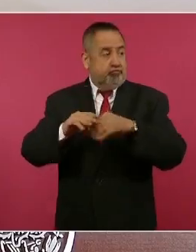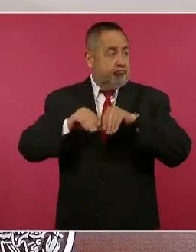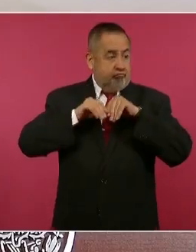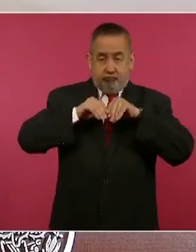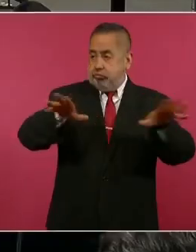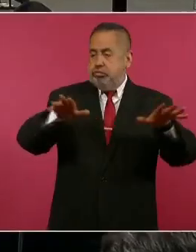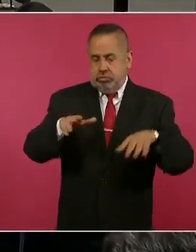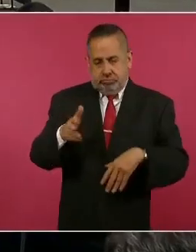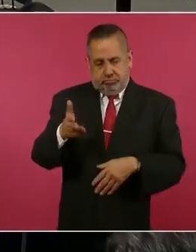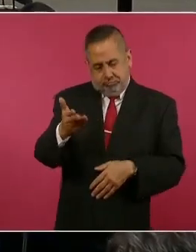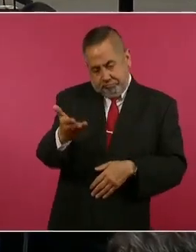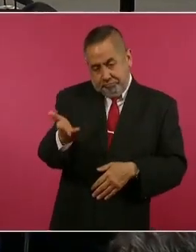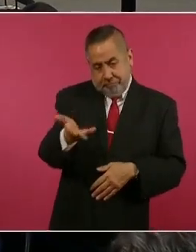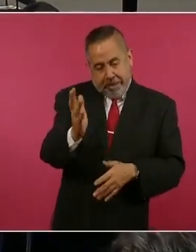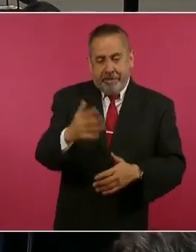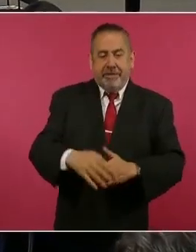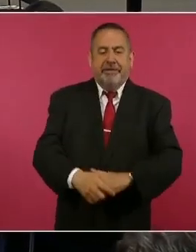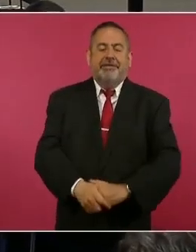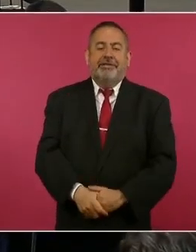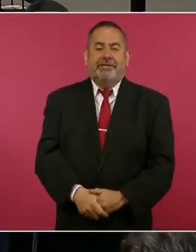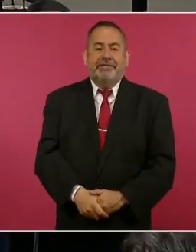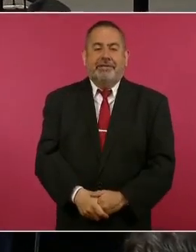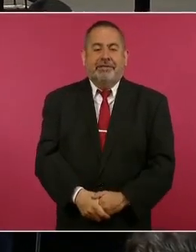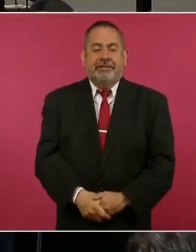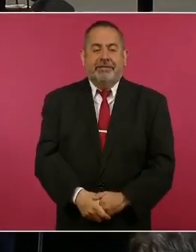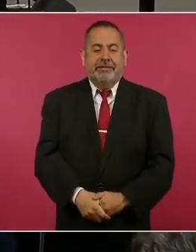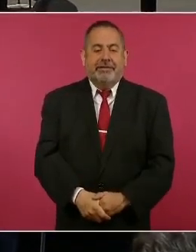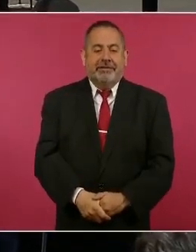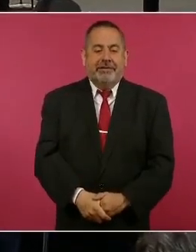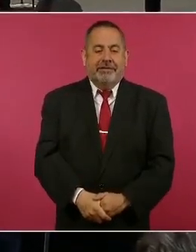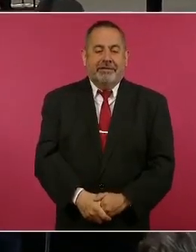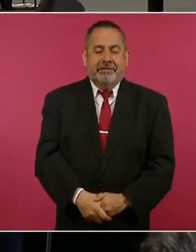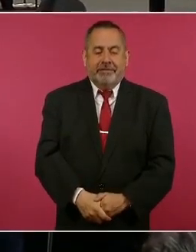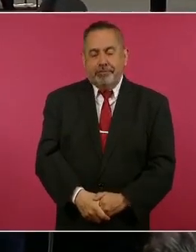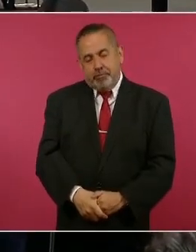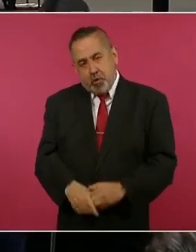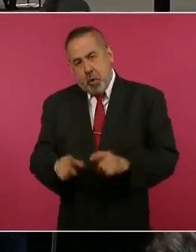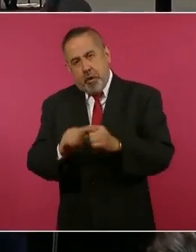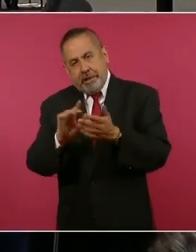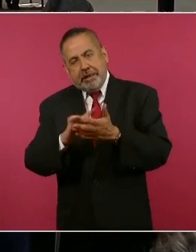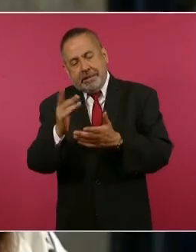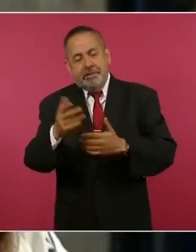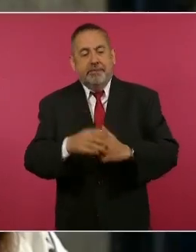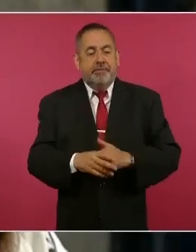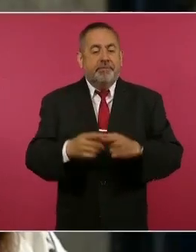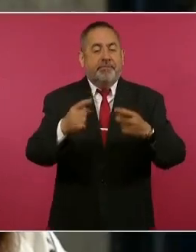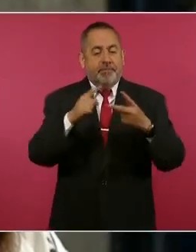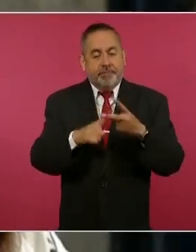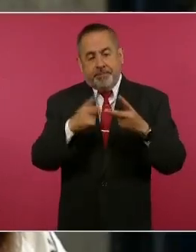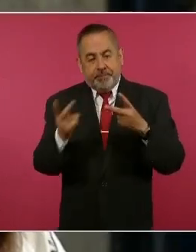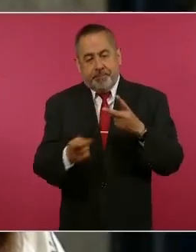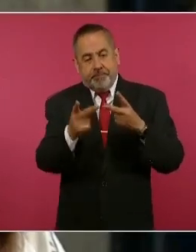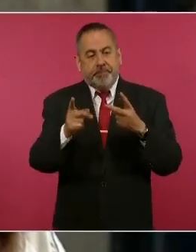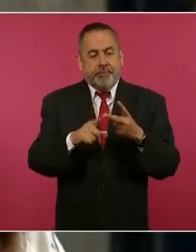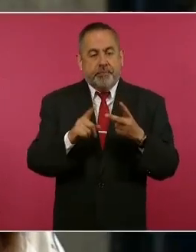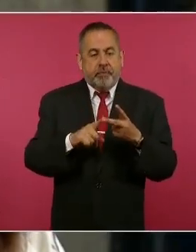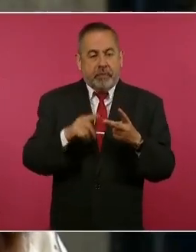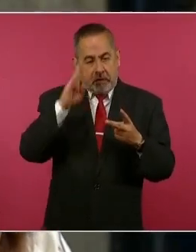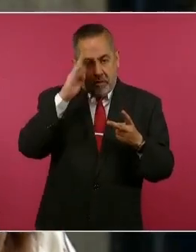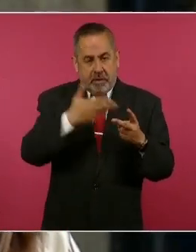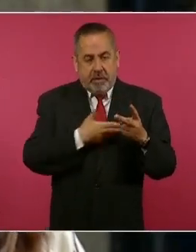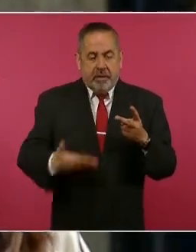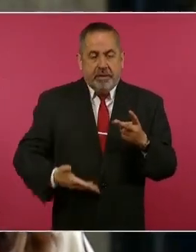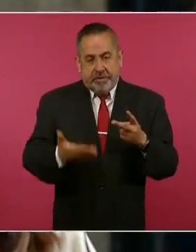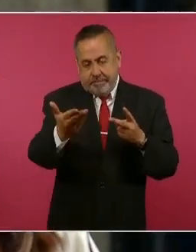Okay. Gracias. La siguiente pregunta, señor